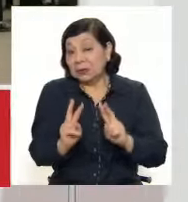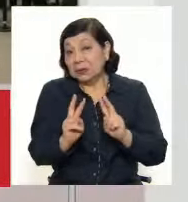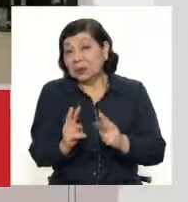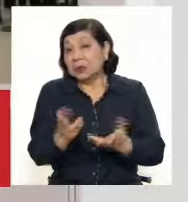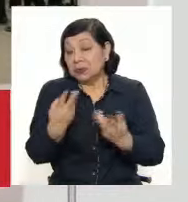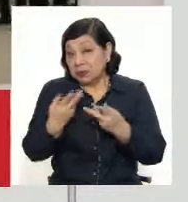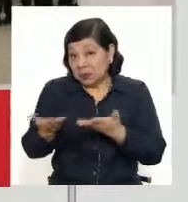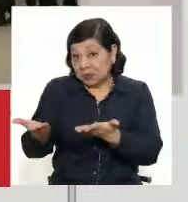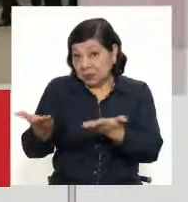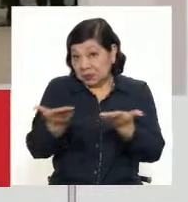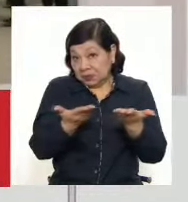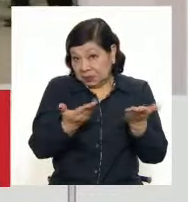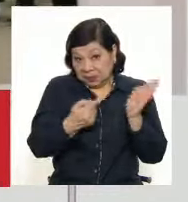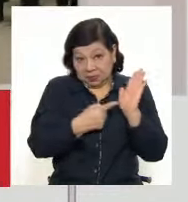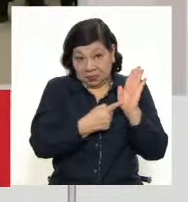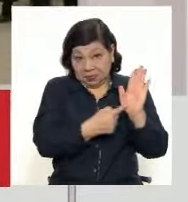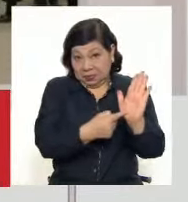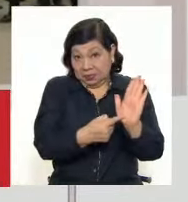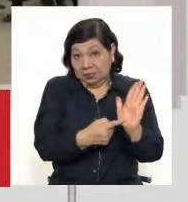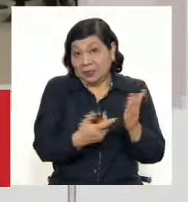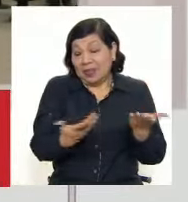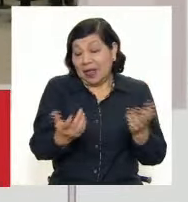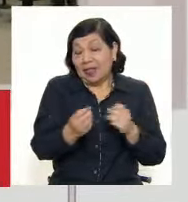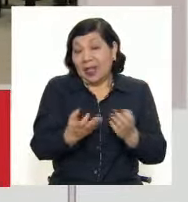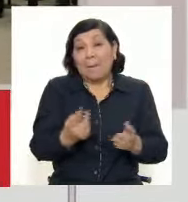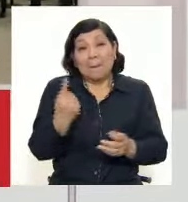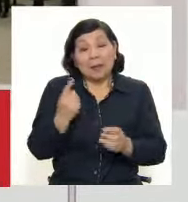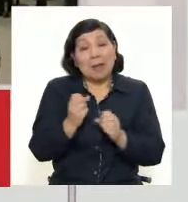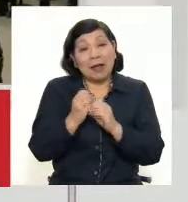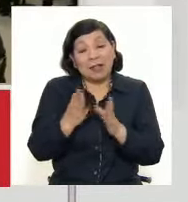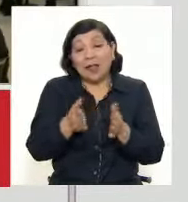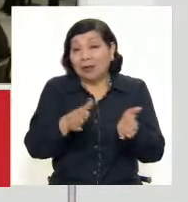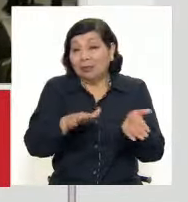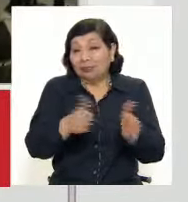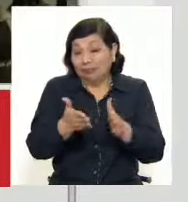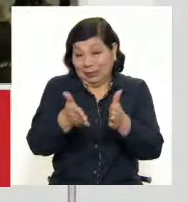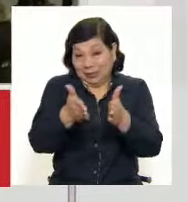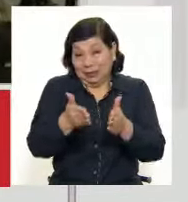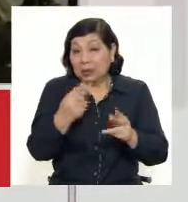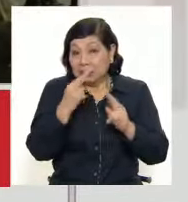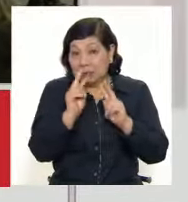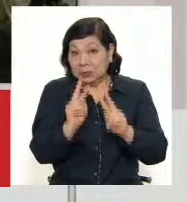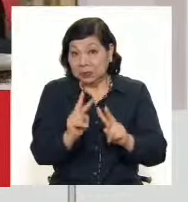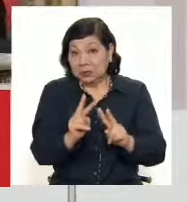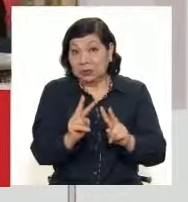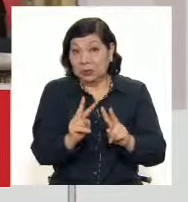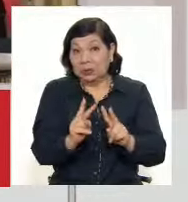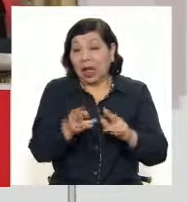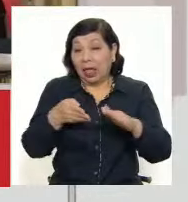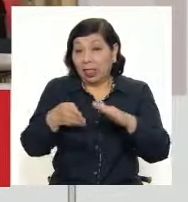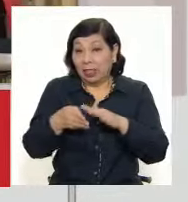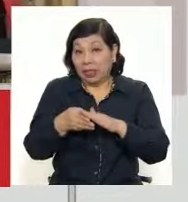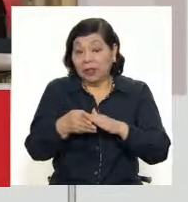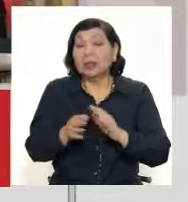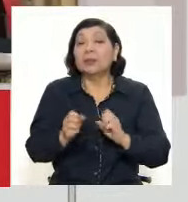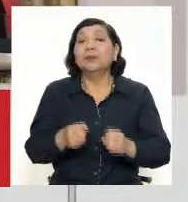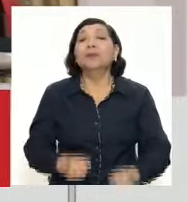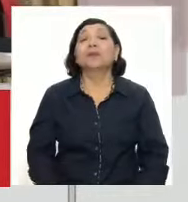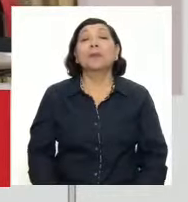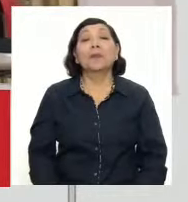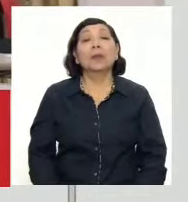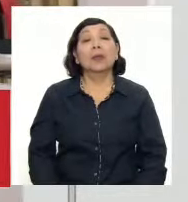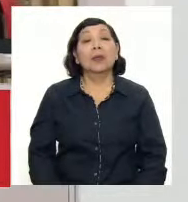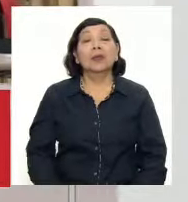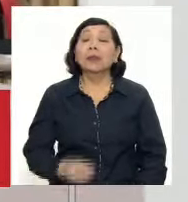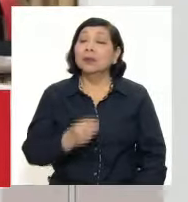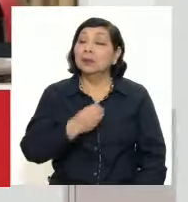lo compartimos en imágenes de lo que fue esta jornada, en esta primera fecha de velatorio. También se pueden evidenciar al interior de la sala. Así es, como parte también